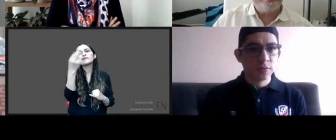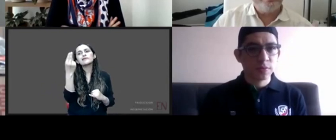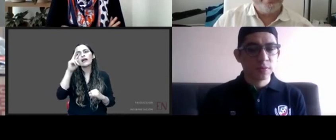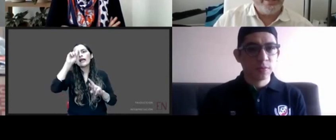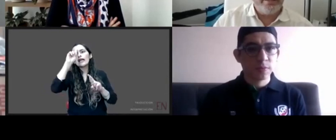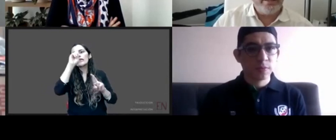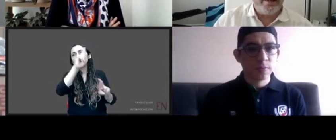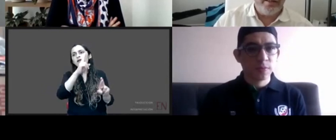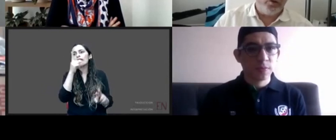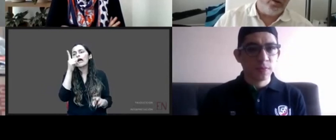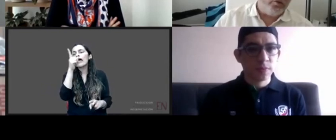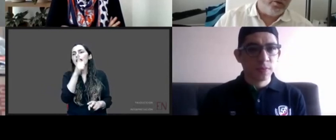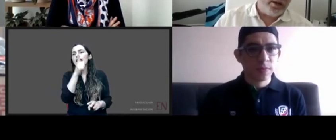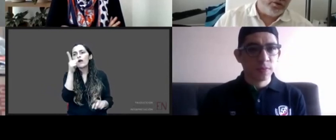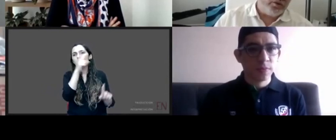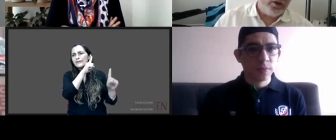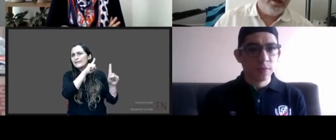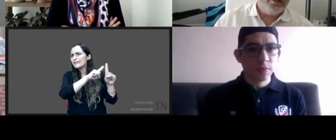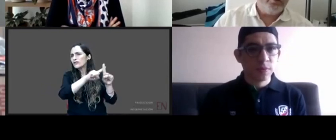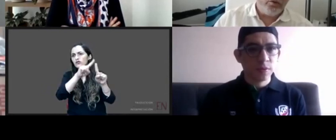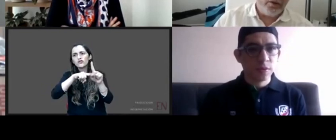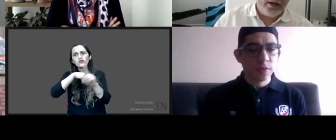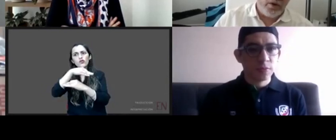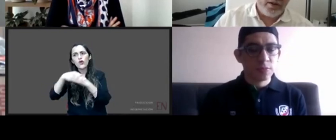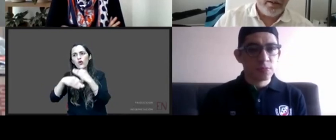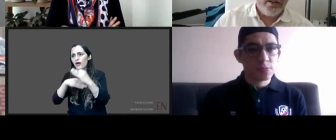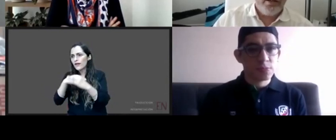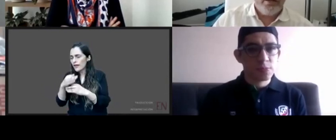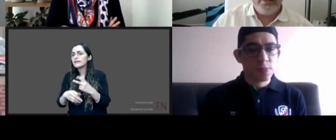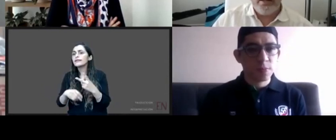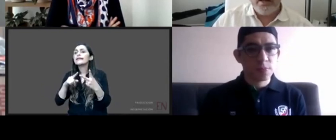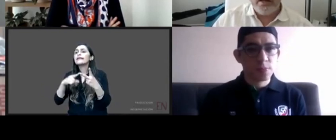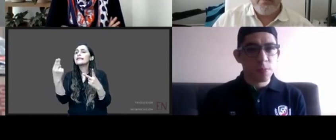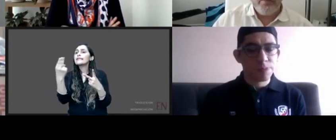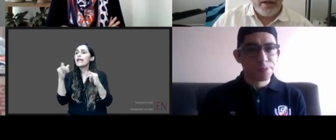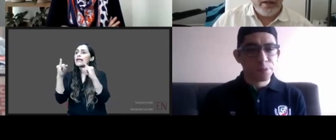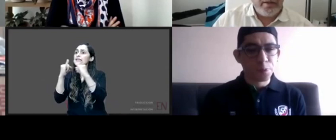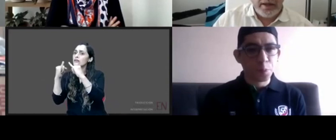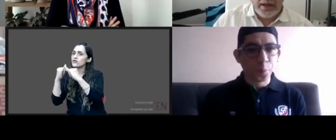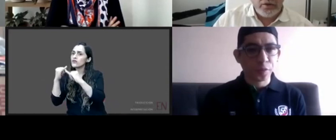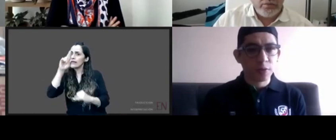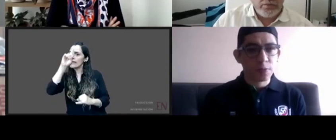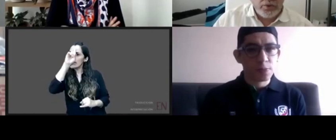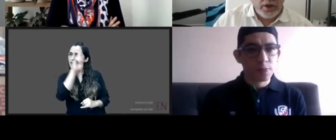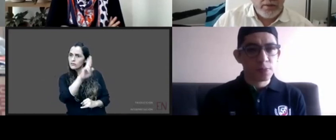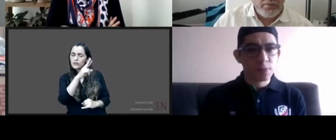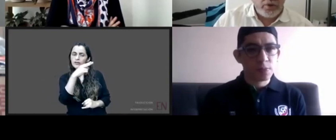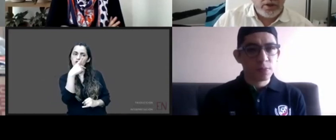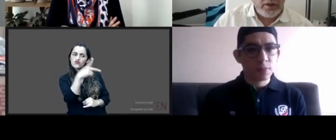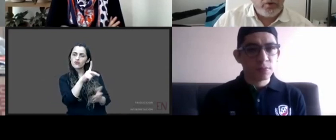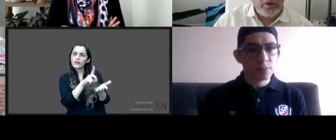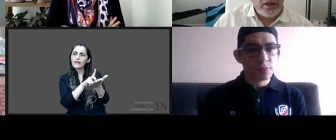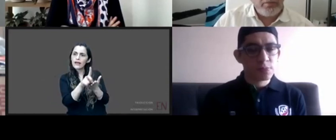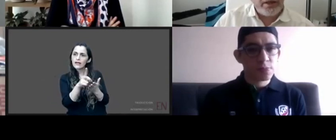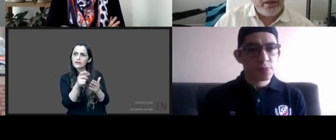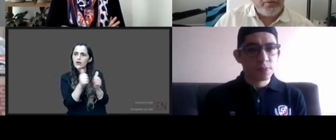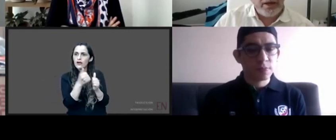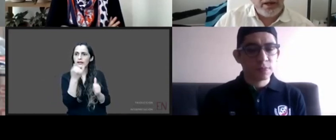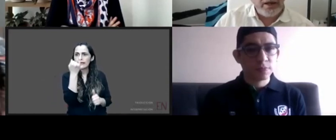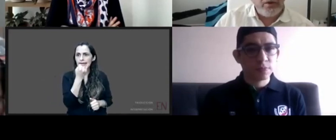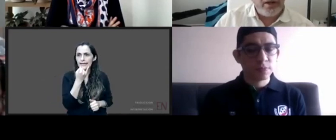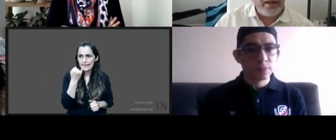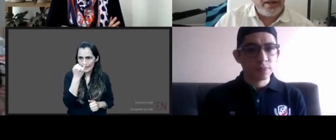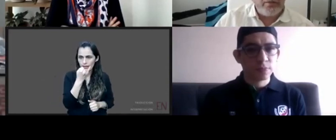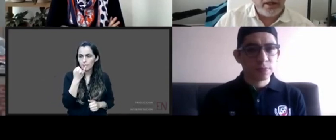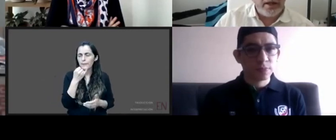puedan acceder al ejercicio de sus derechos en sus lenguas. En este caso, por ejemplo, tenemos intérpretes para